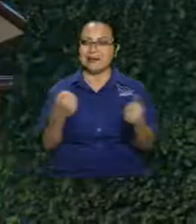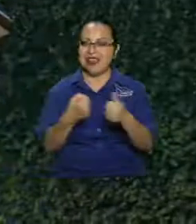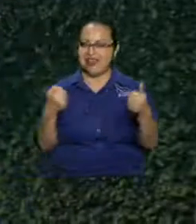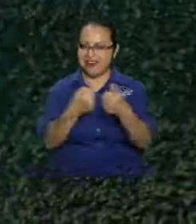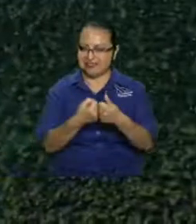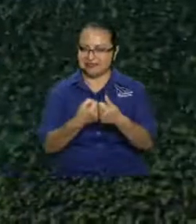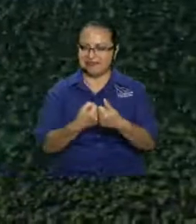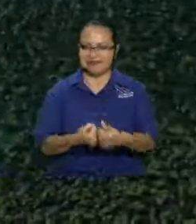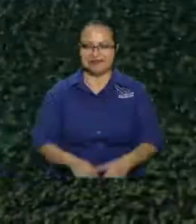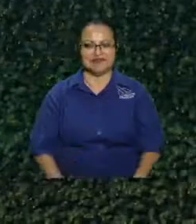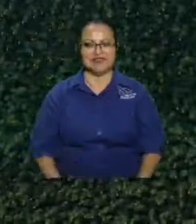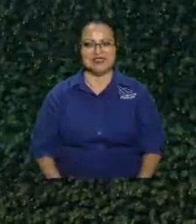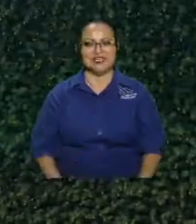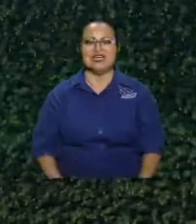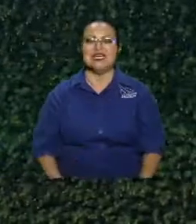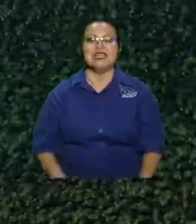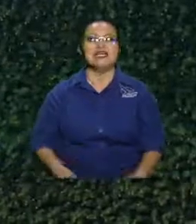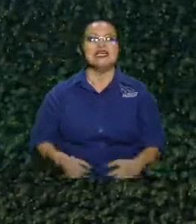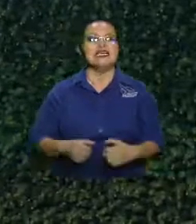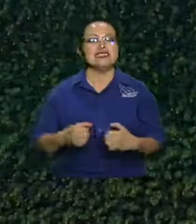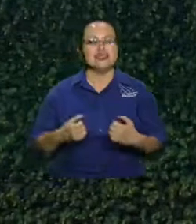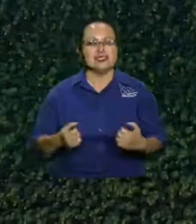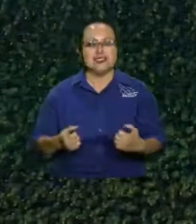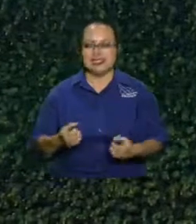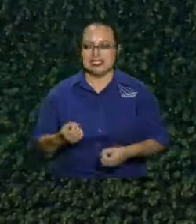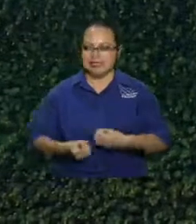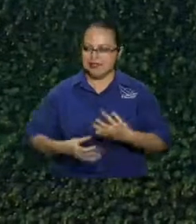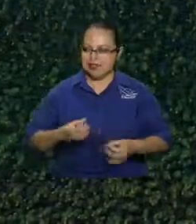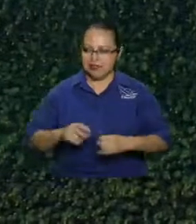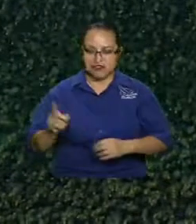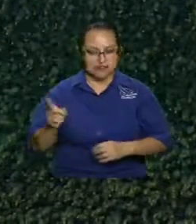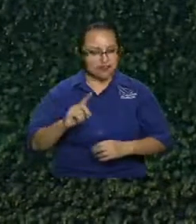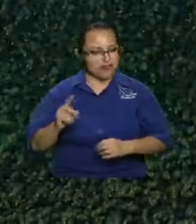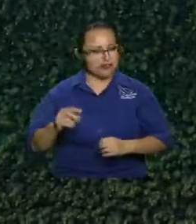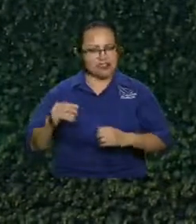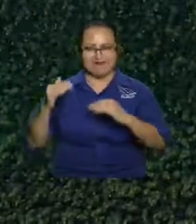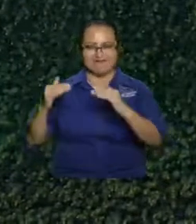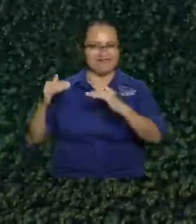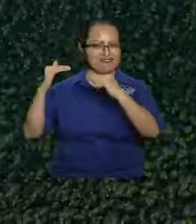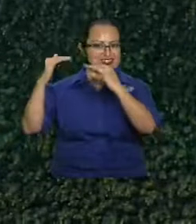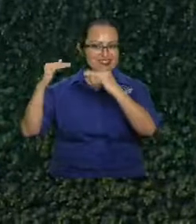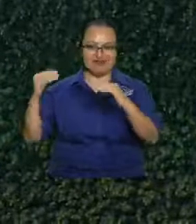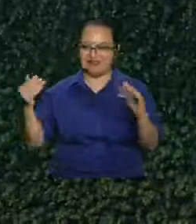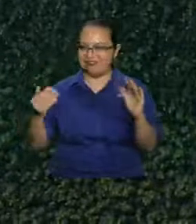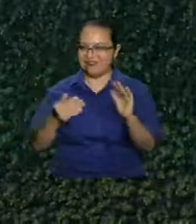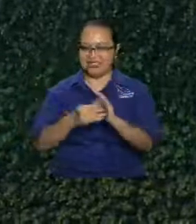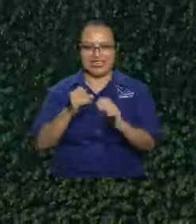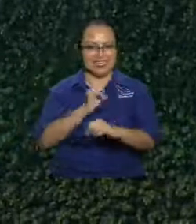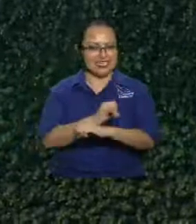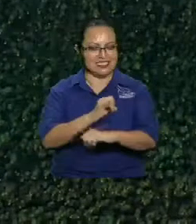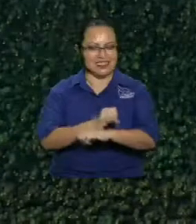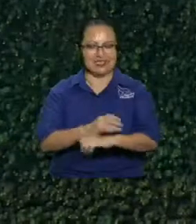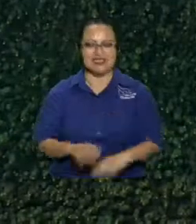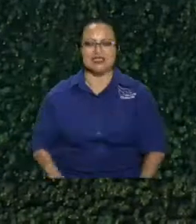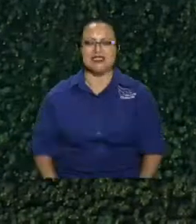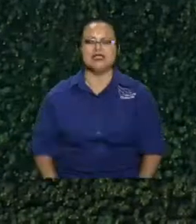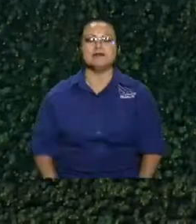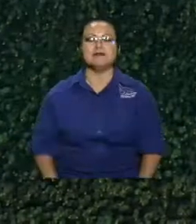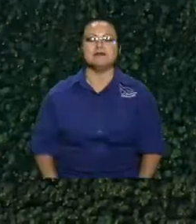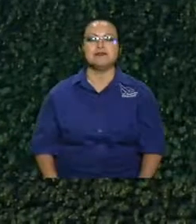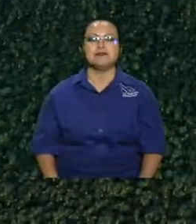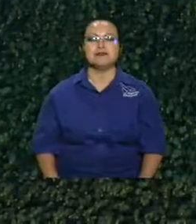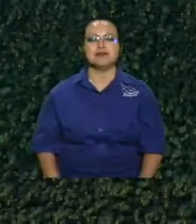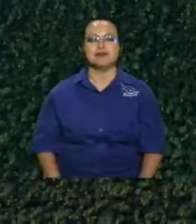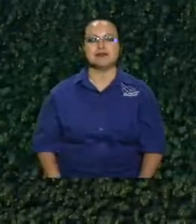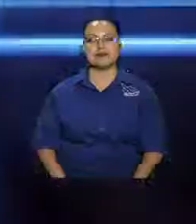éramos chiricitos, pero eso, nosotros, las puertas del infierno no prevalecerán contra la iglesia, va. Pero bueno, sigamos acá. Entonces, mire, pues,